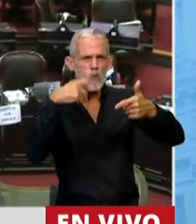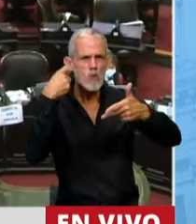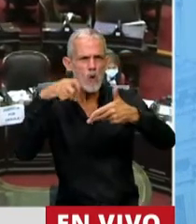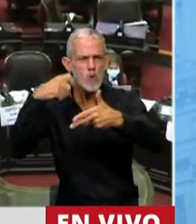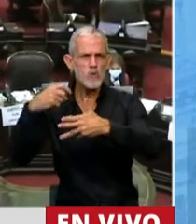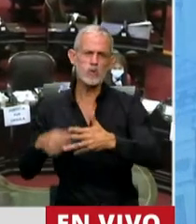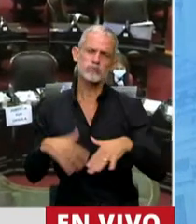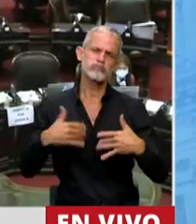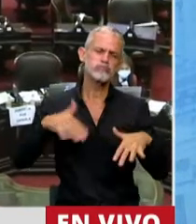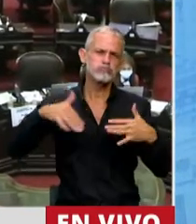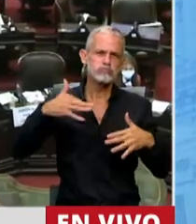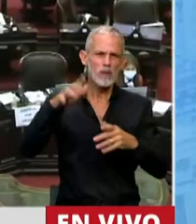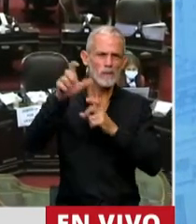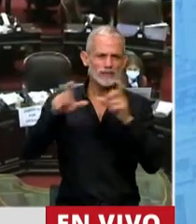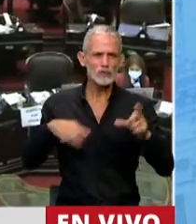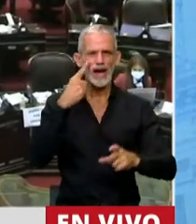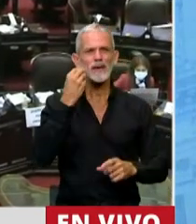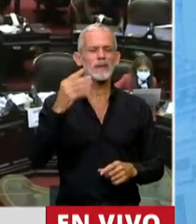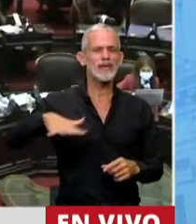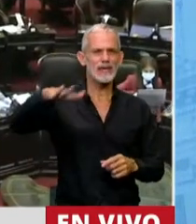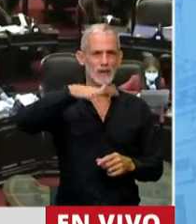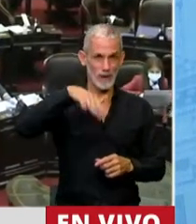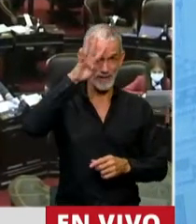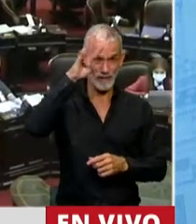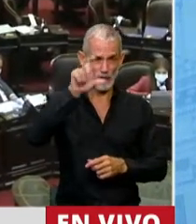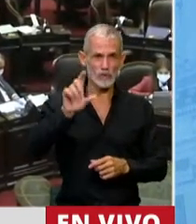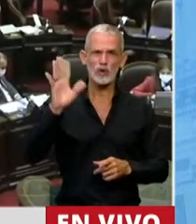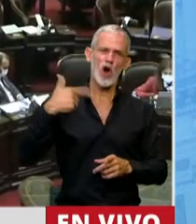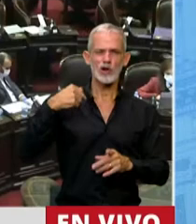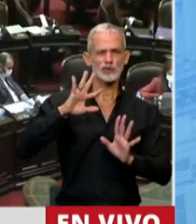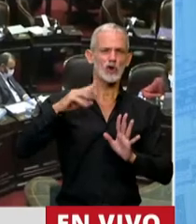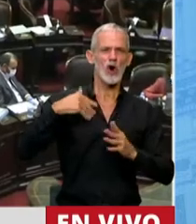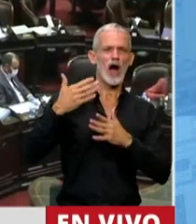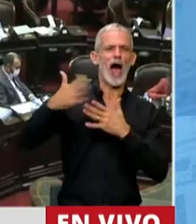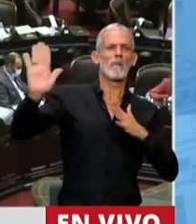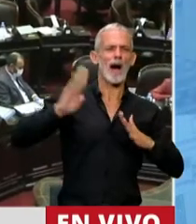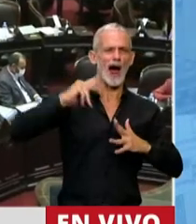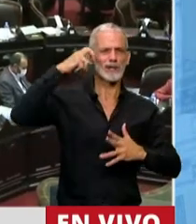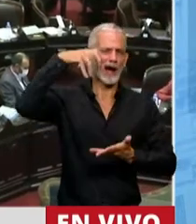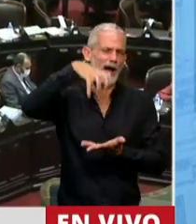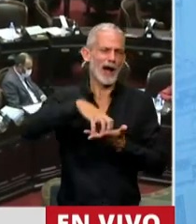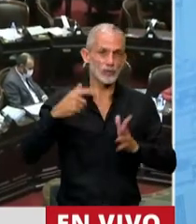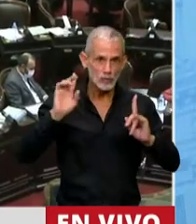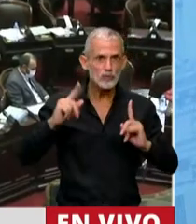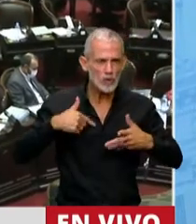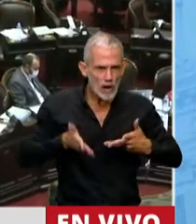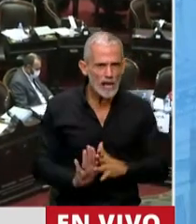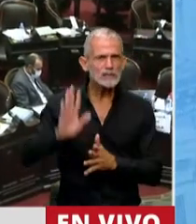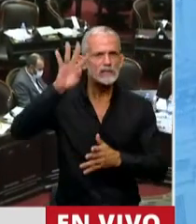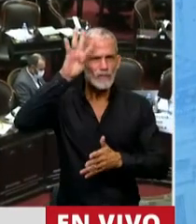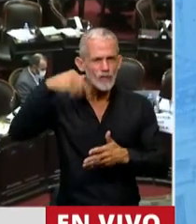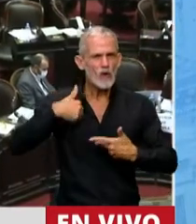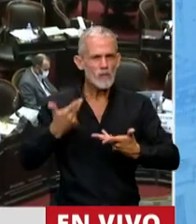son víctimas los ciudadanos formoseños y no lo hablo acá desde la cámara como como de otra provincia soy formoseño